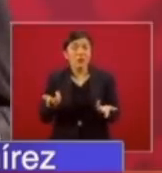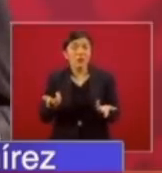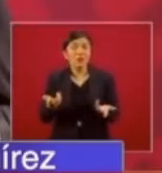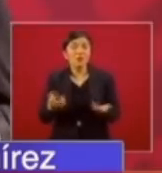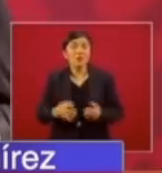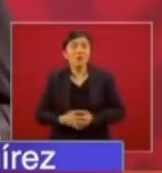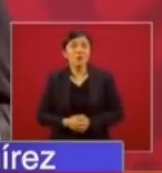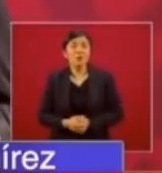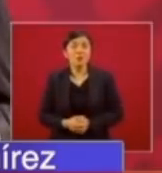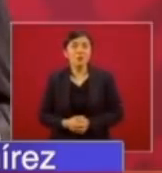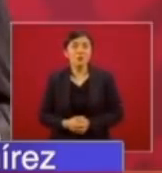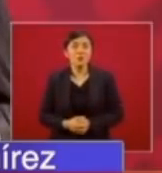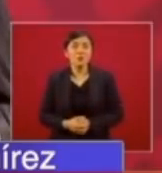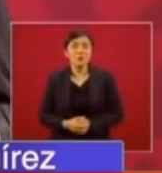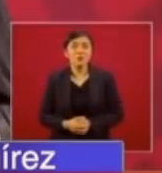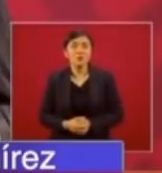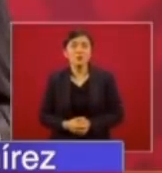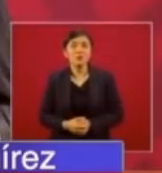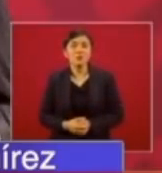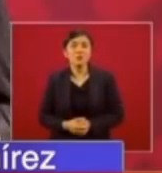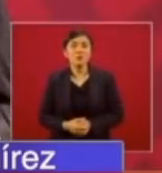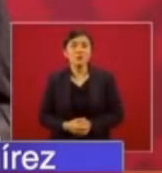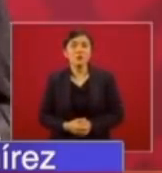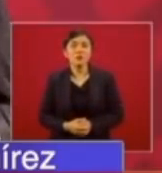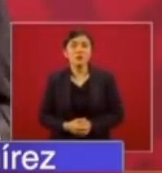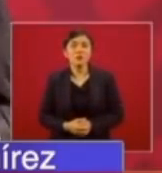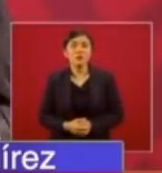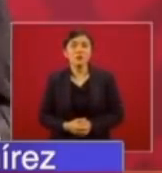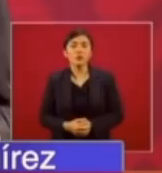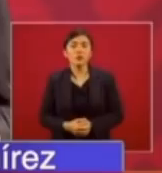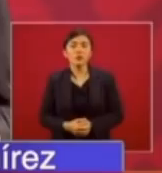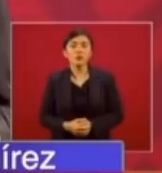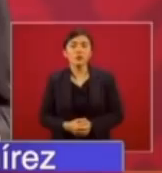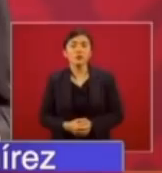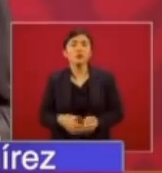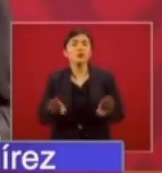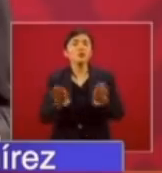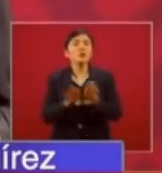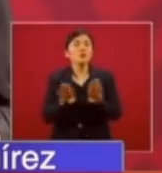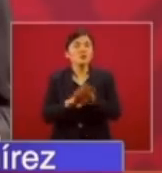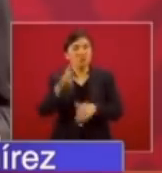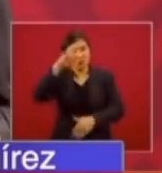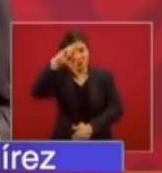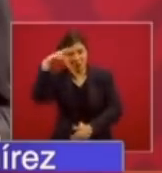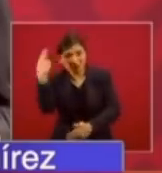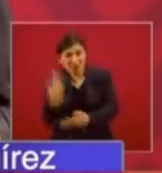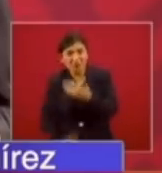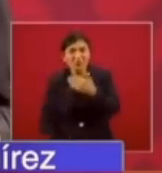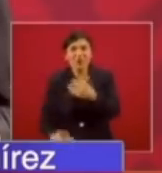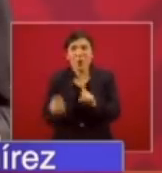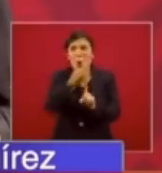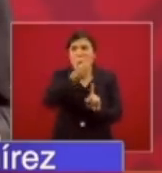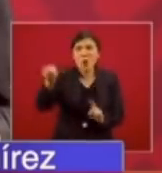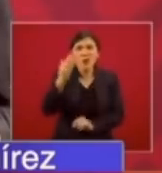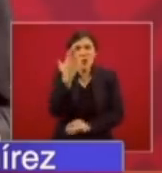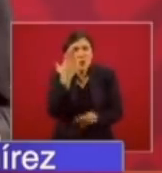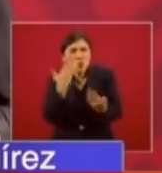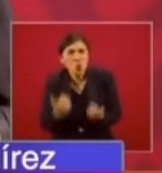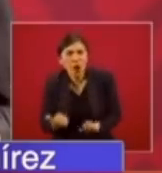se caiga en la anarquía, en el desorden, y mucho